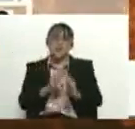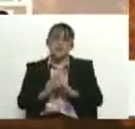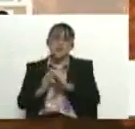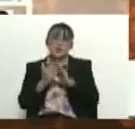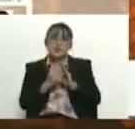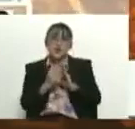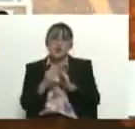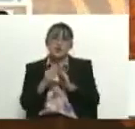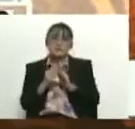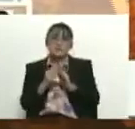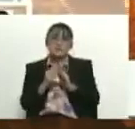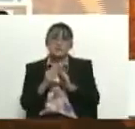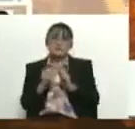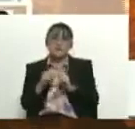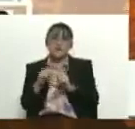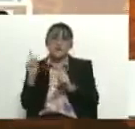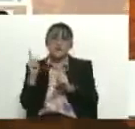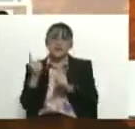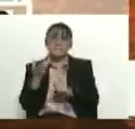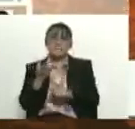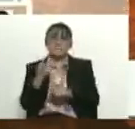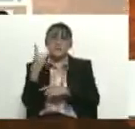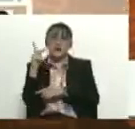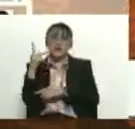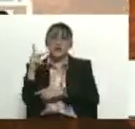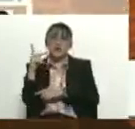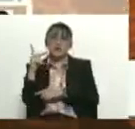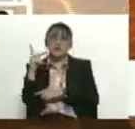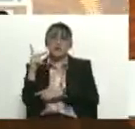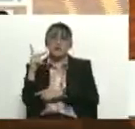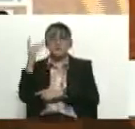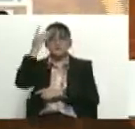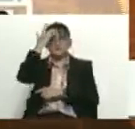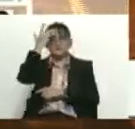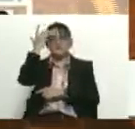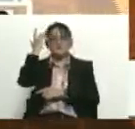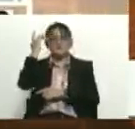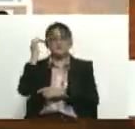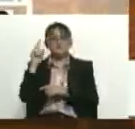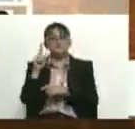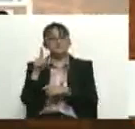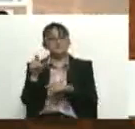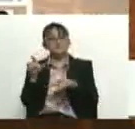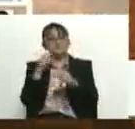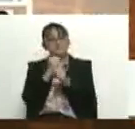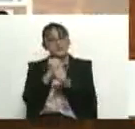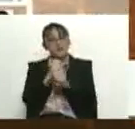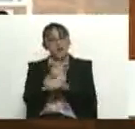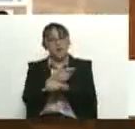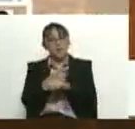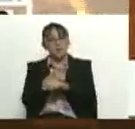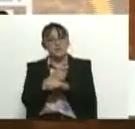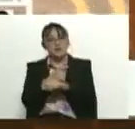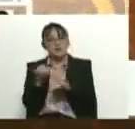alejadas de la parroquia capital pero que también Bueno hasta ya llega nuestra gestión de gobierno para